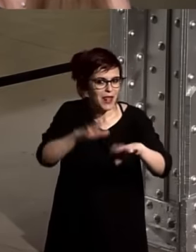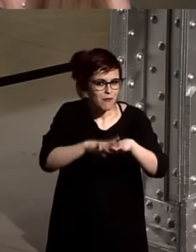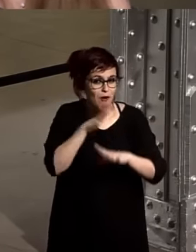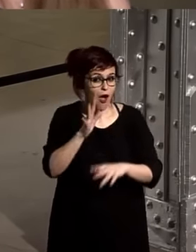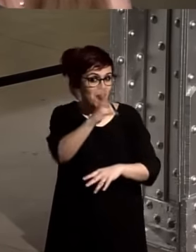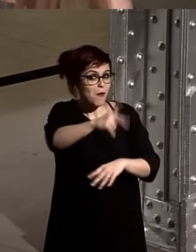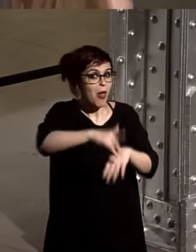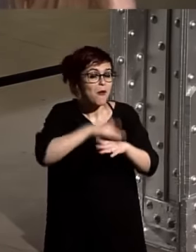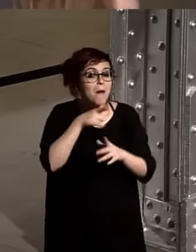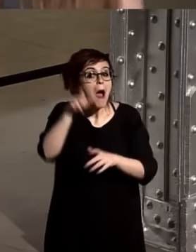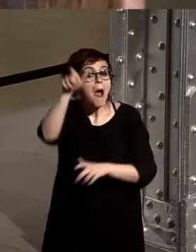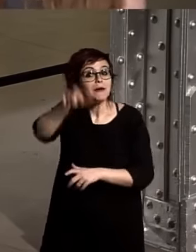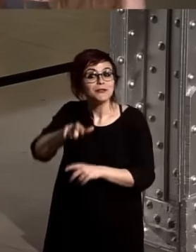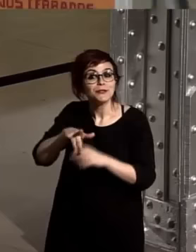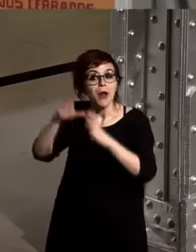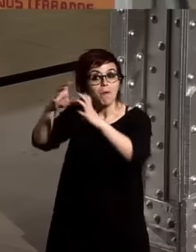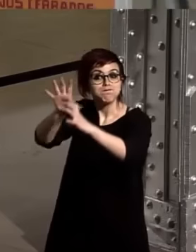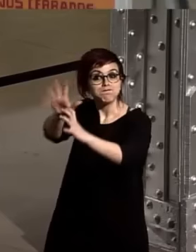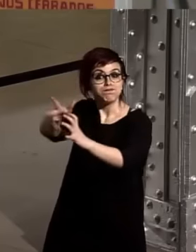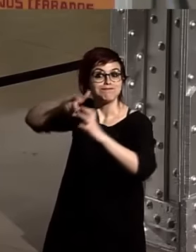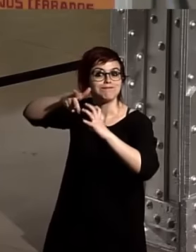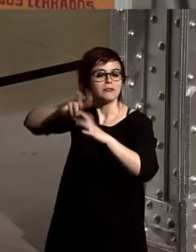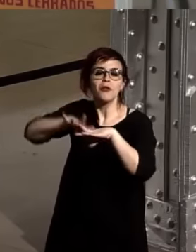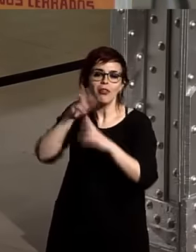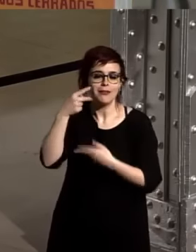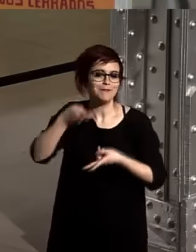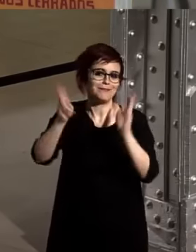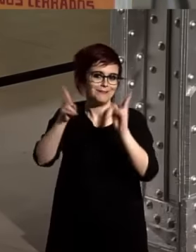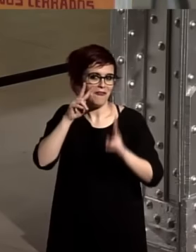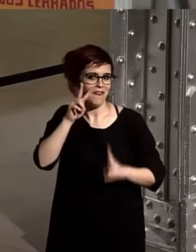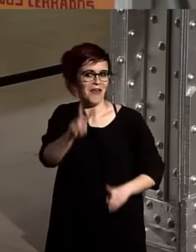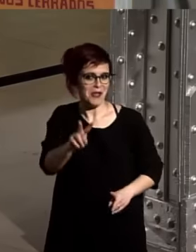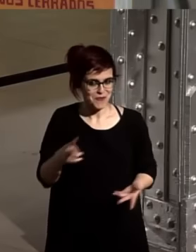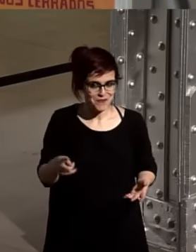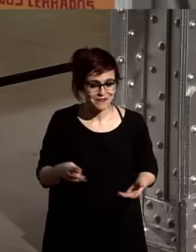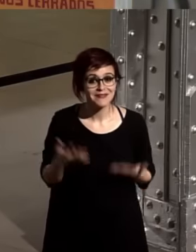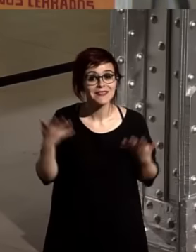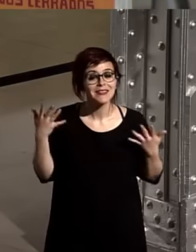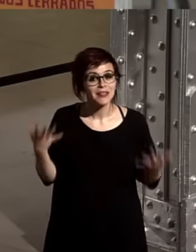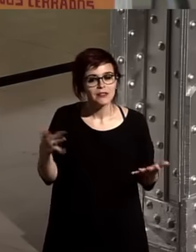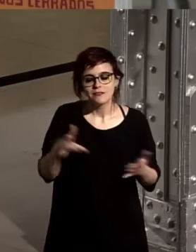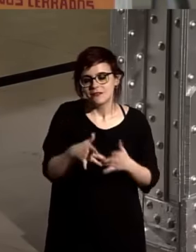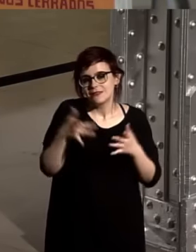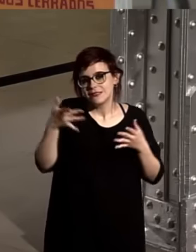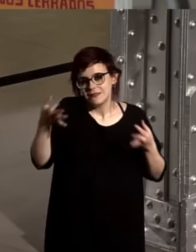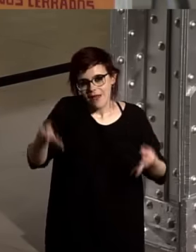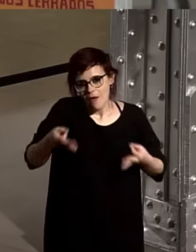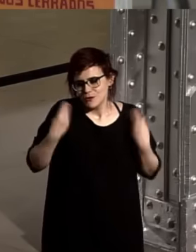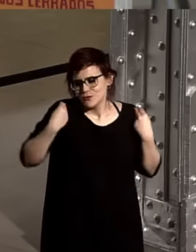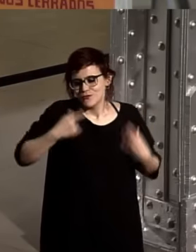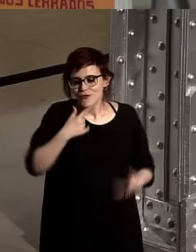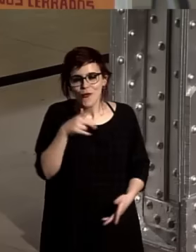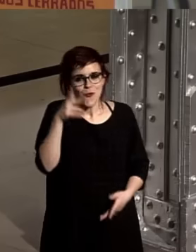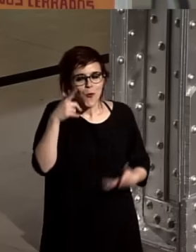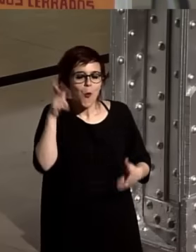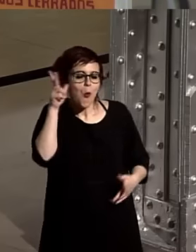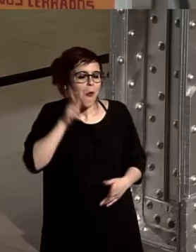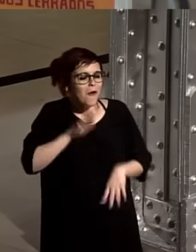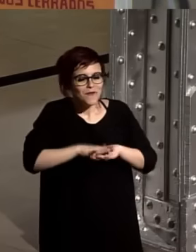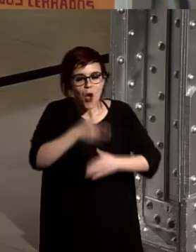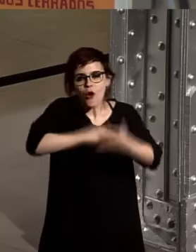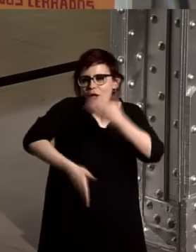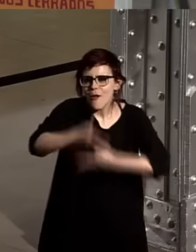robado pere a alguien o sea que a él le dejamos ver pero bueno la verdad es que siempre es una gozada el colaborar con científicos